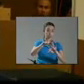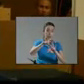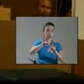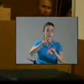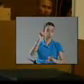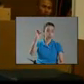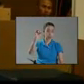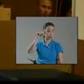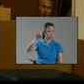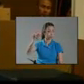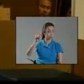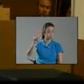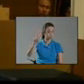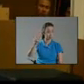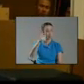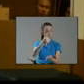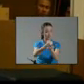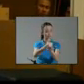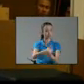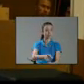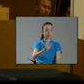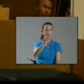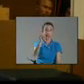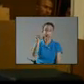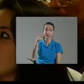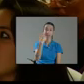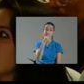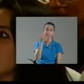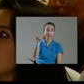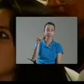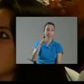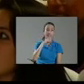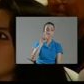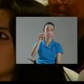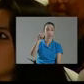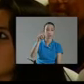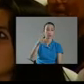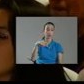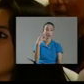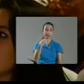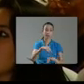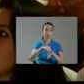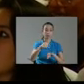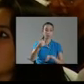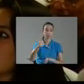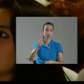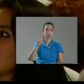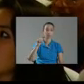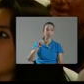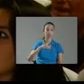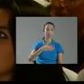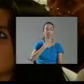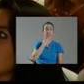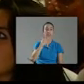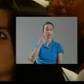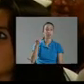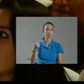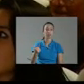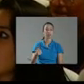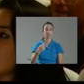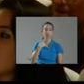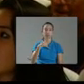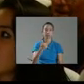¿Por qué? What's happened with me, my dear God?